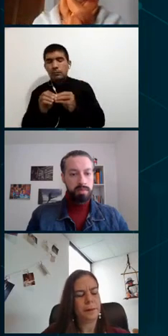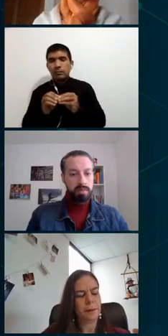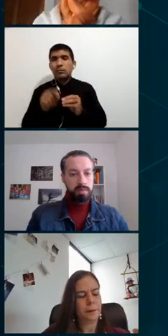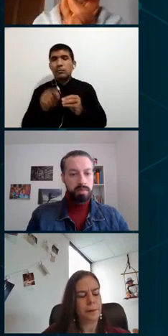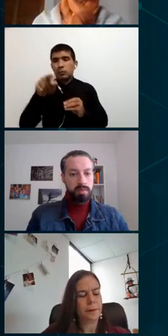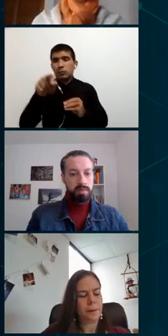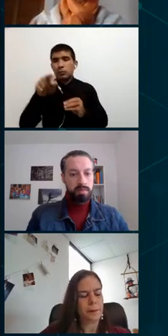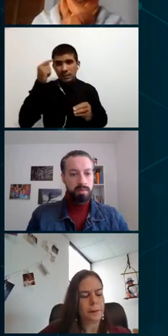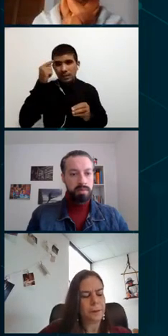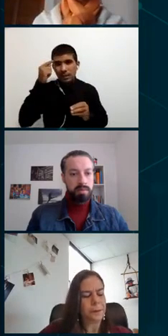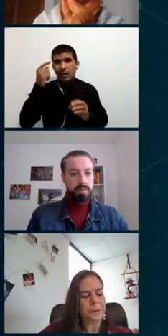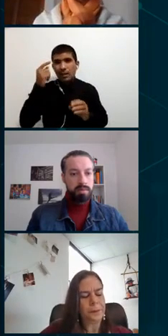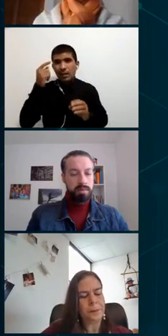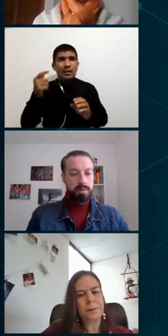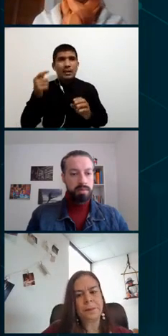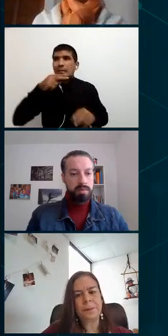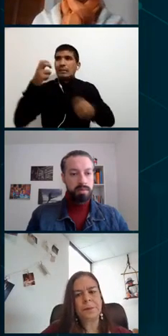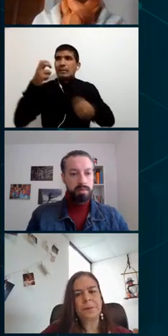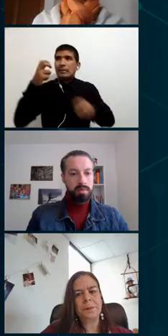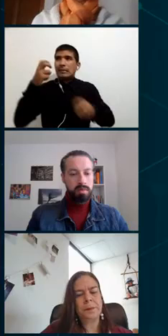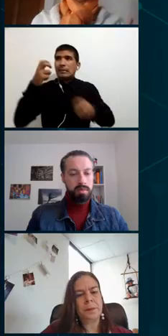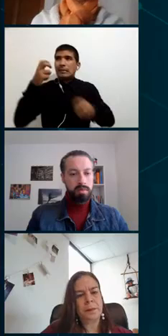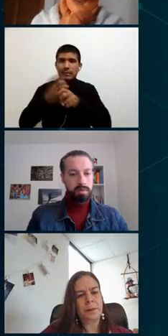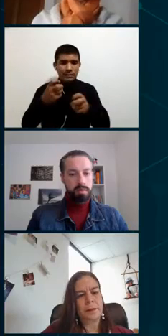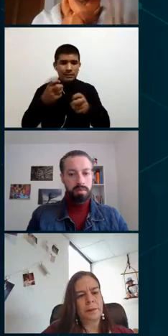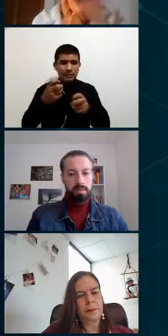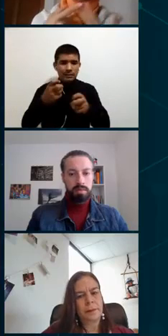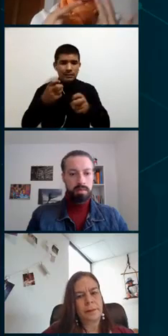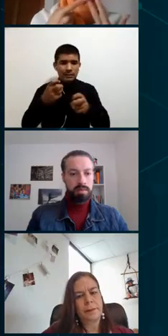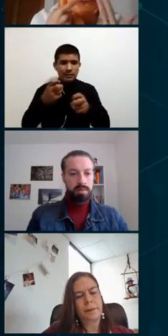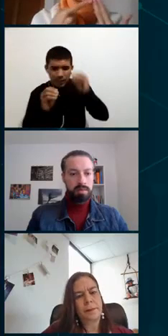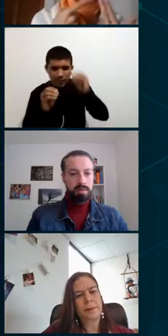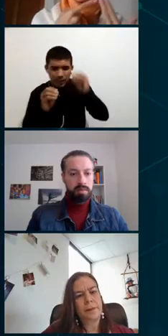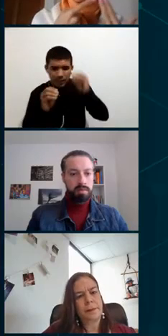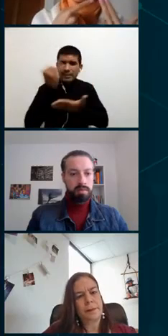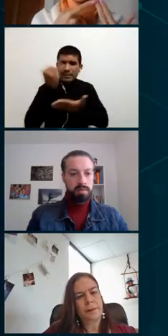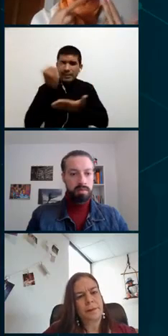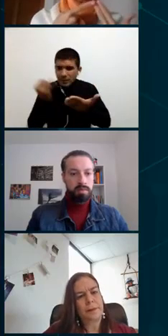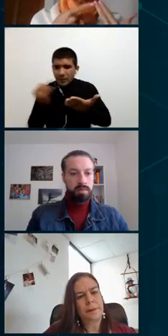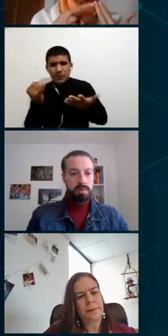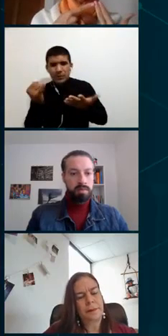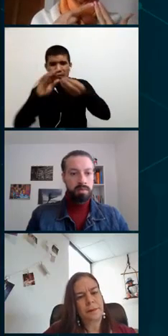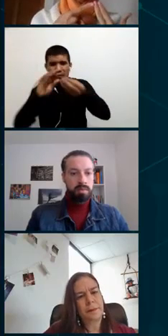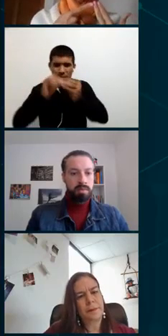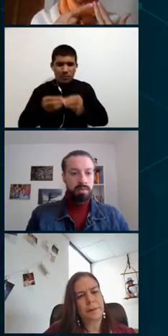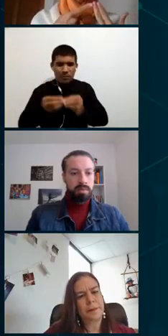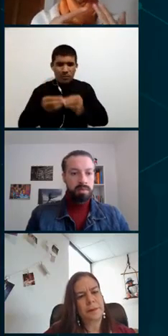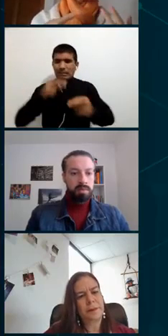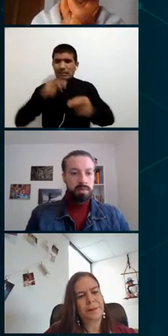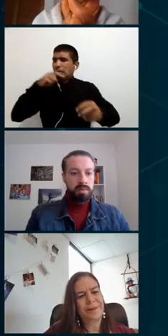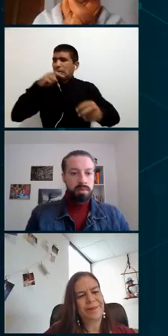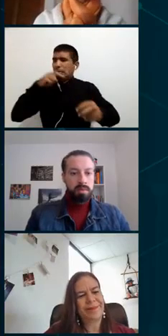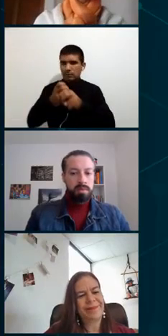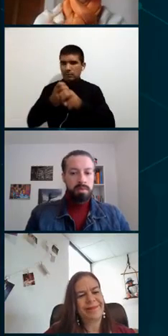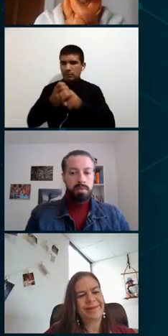forma de vestir, hay diseño las mujeres que nos pintamos las uñas, hay diseño en eso que hacemos, hay diseño en el mueble,